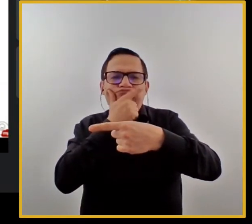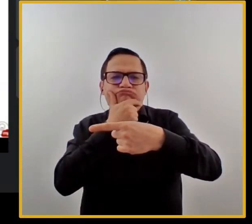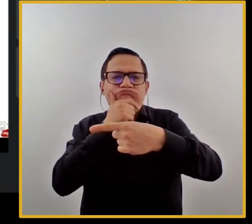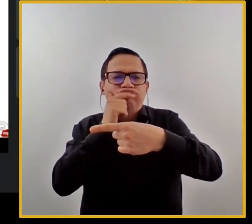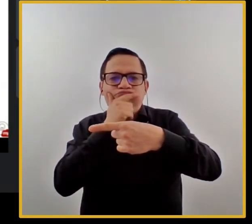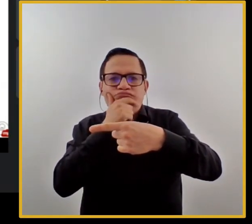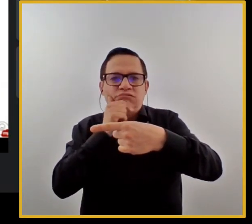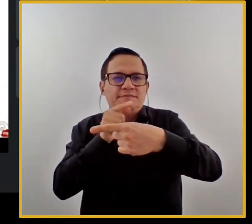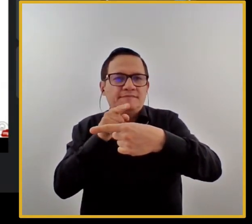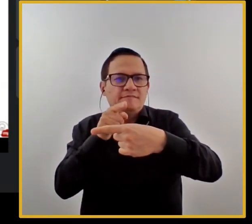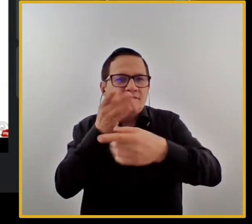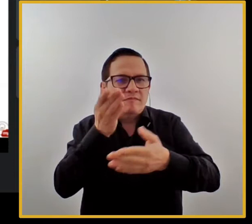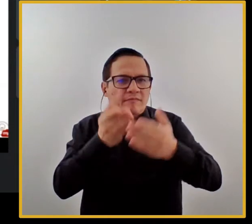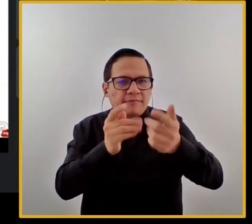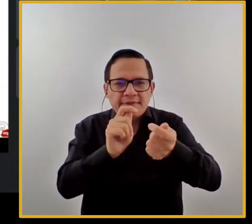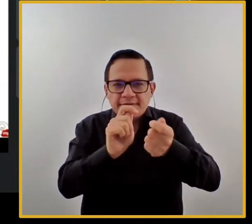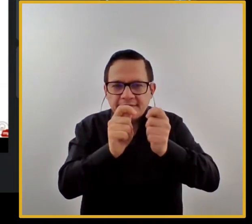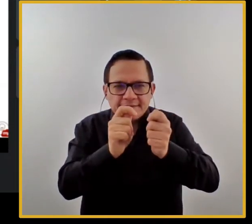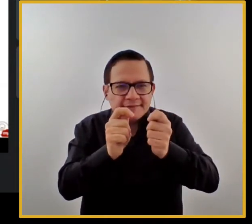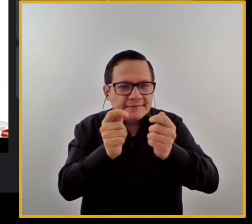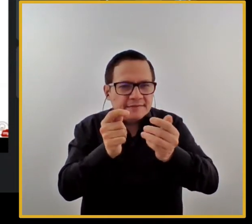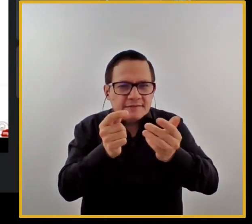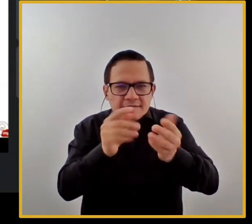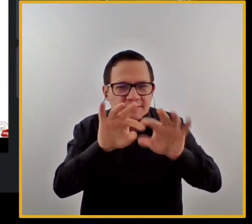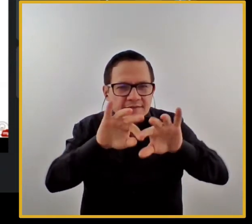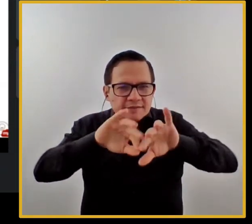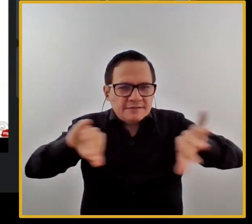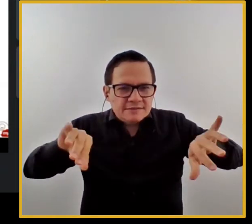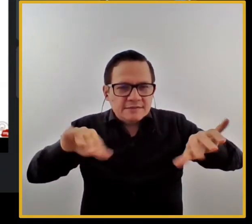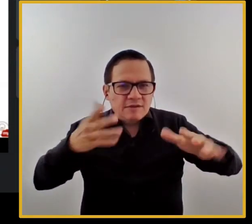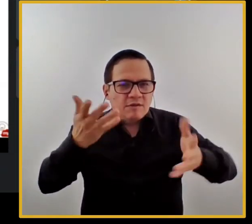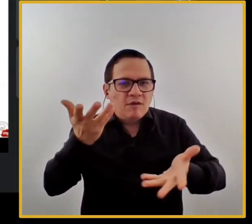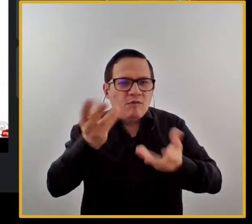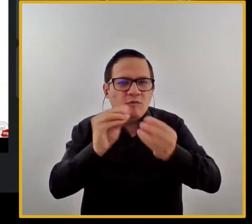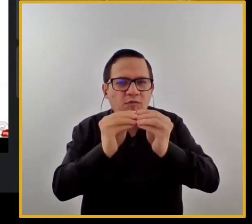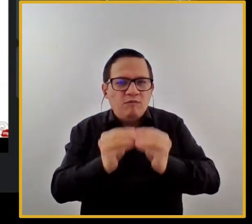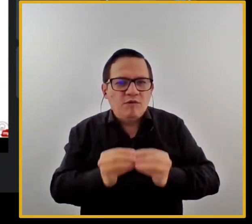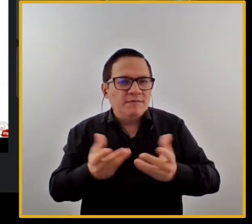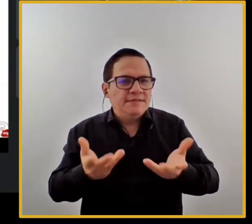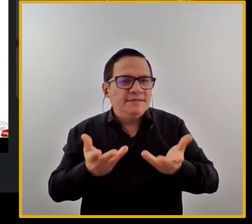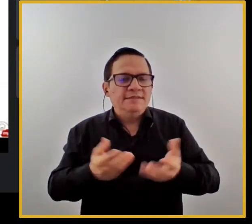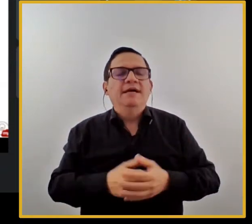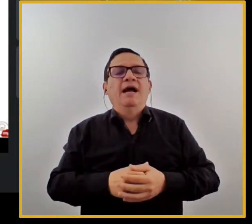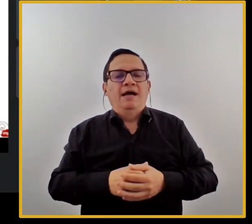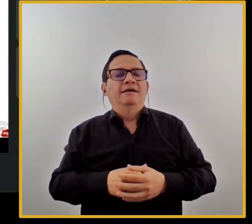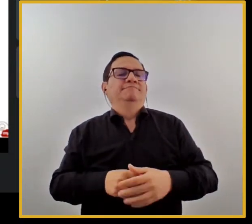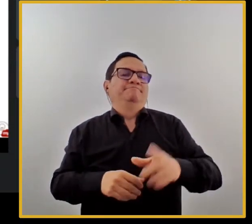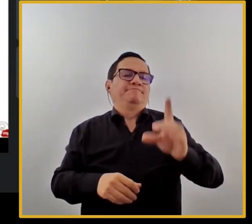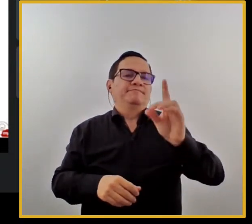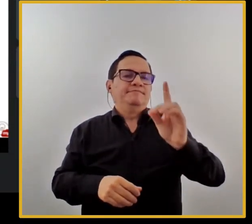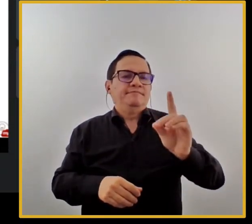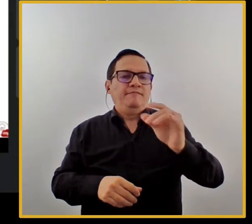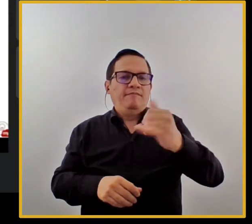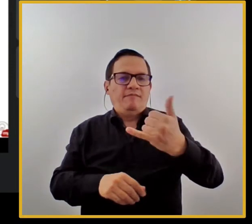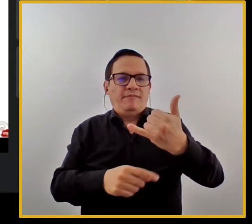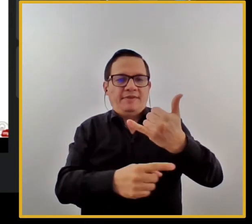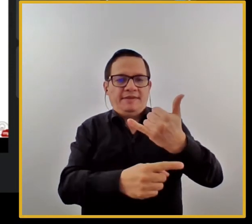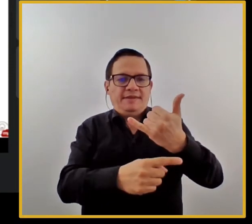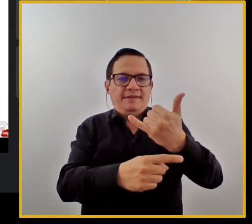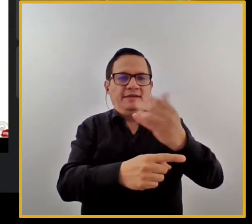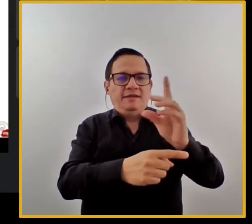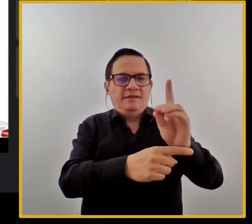yo tengo allí y que me quedarían de la siguiente manera. Entonces, al separar los diferenciales, ¿qué me